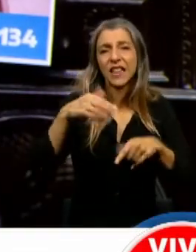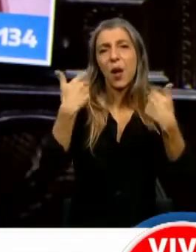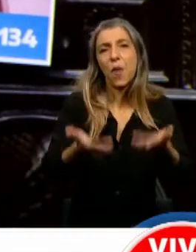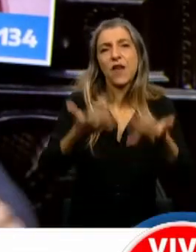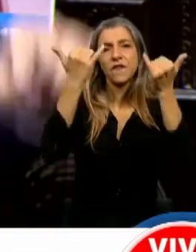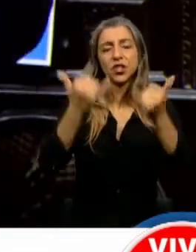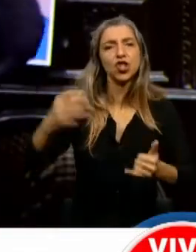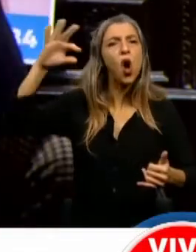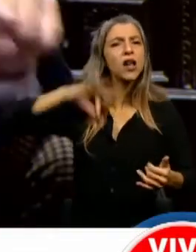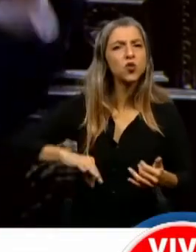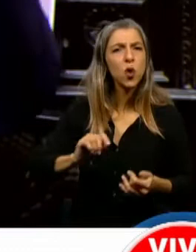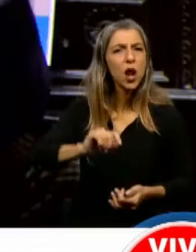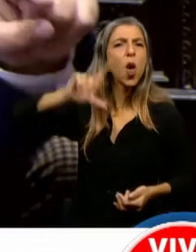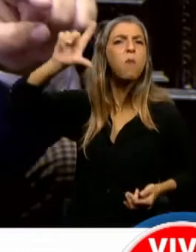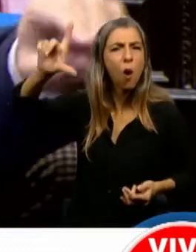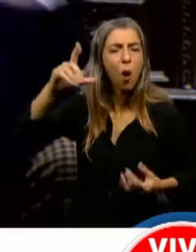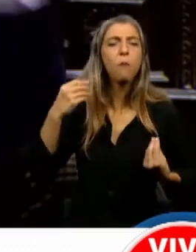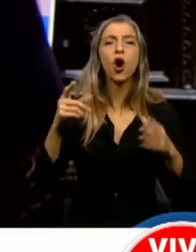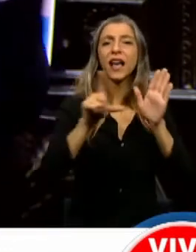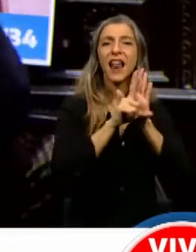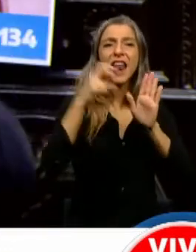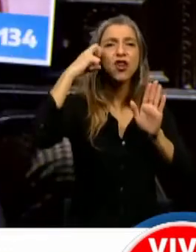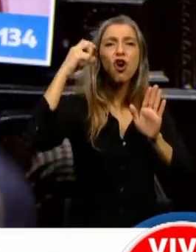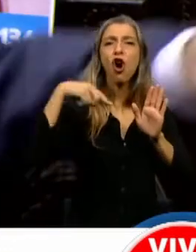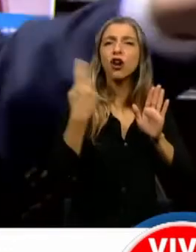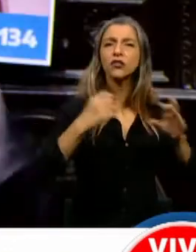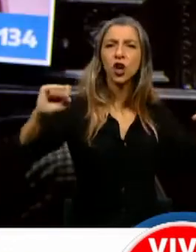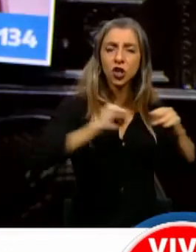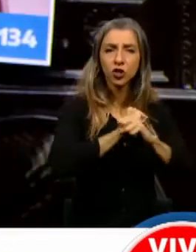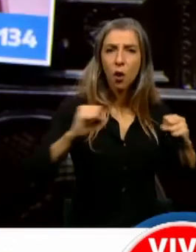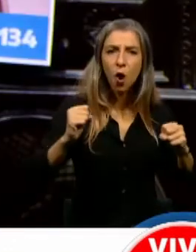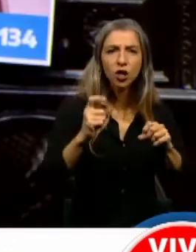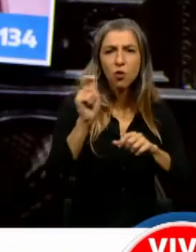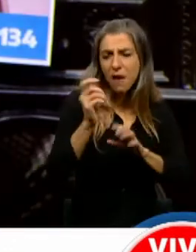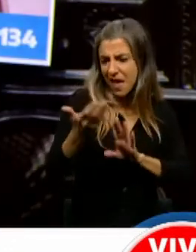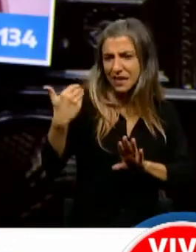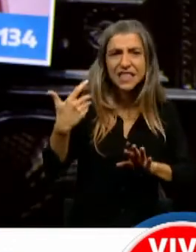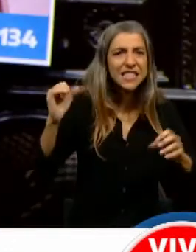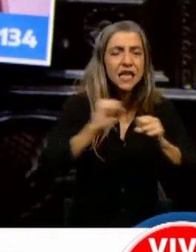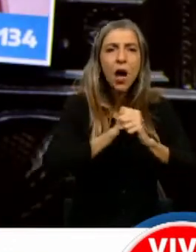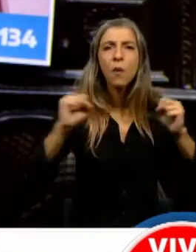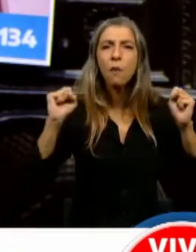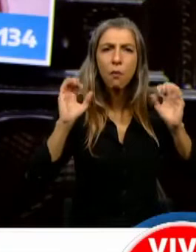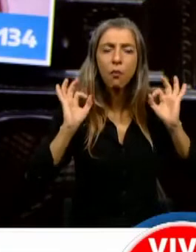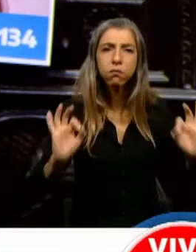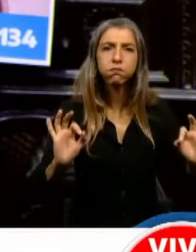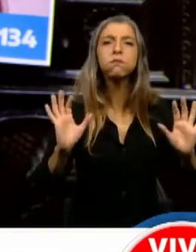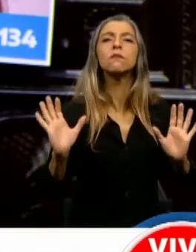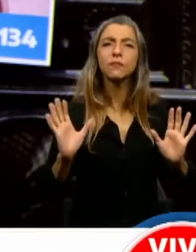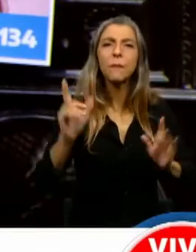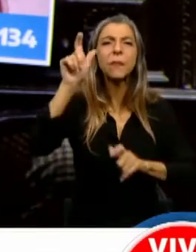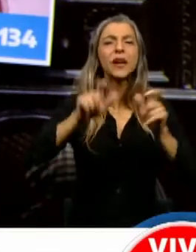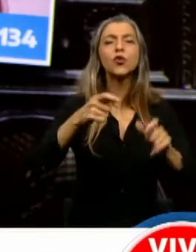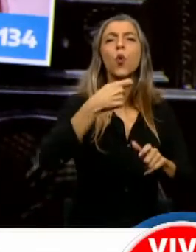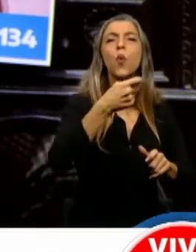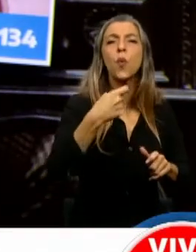ingreso disponible por la ley que votó este Congreso de la Nación unos meses atrás. Ya los jubilados en los salarios